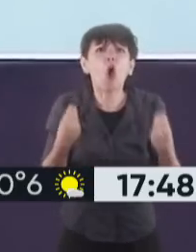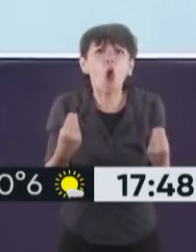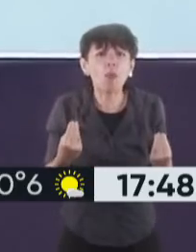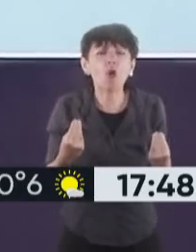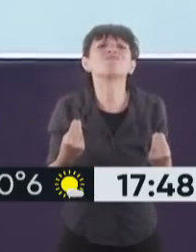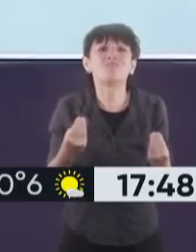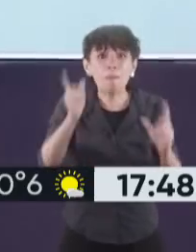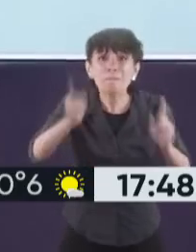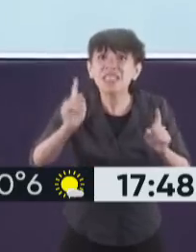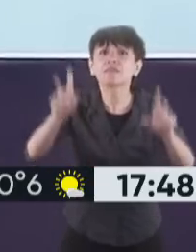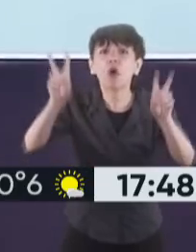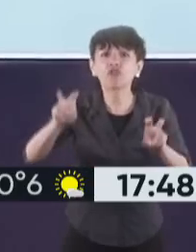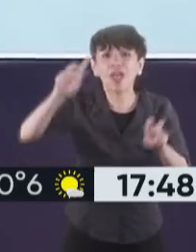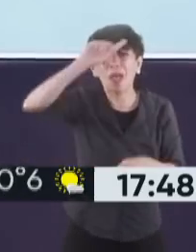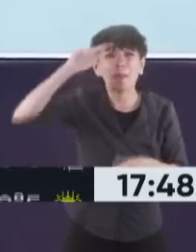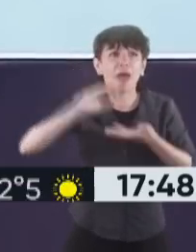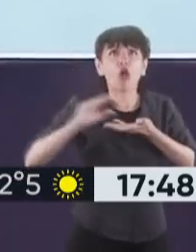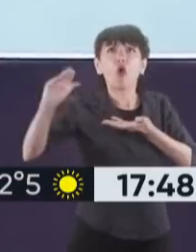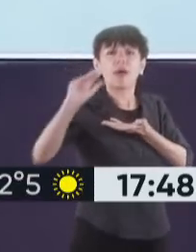de coparticipación que tiene el Estado Nacional.